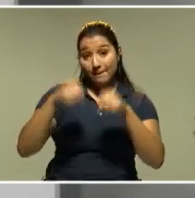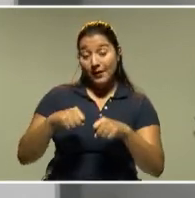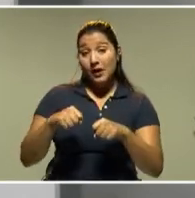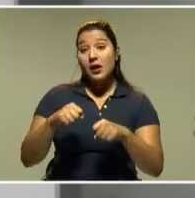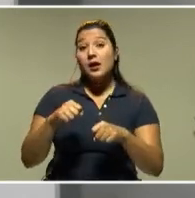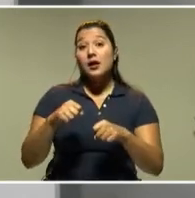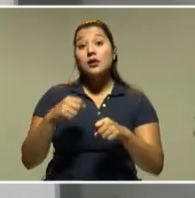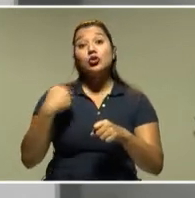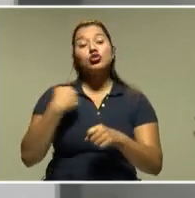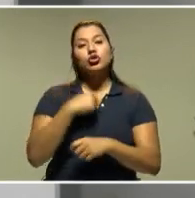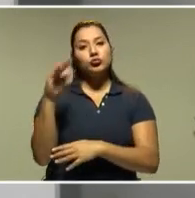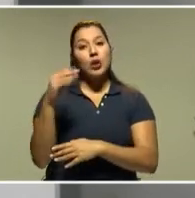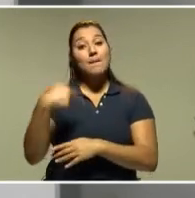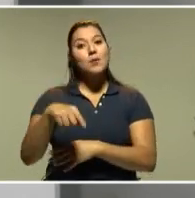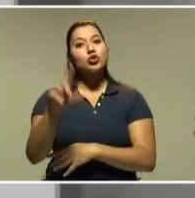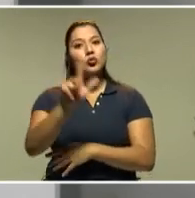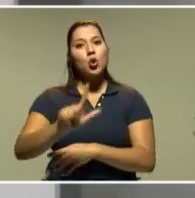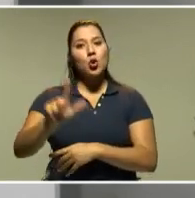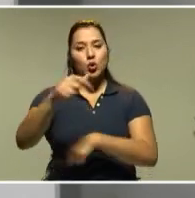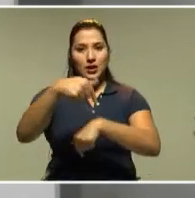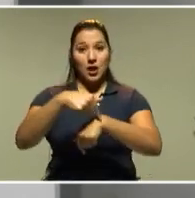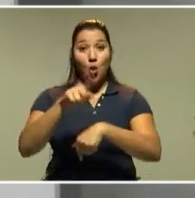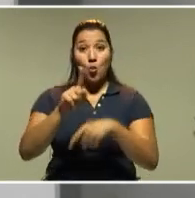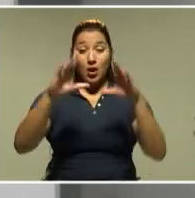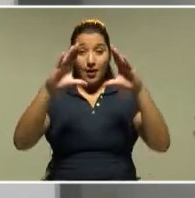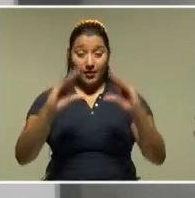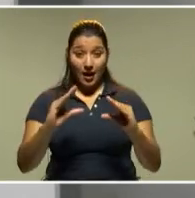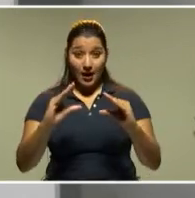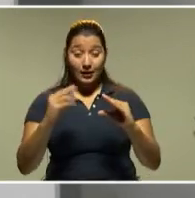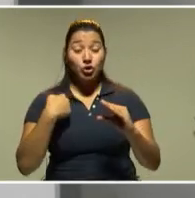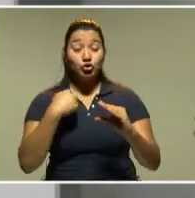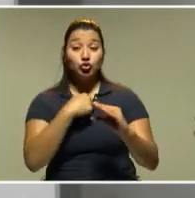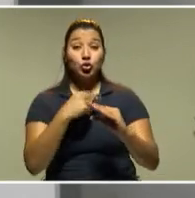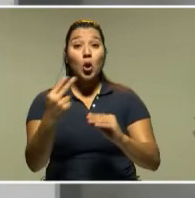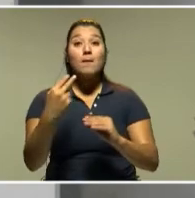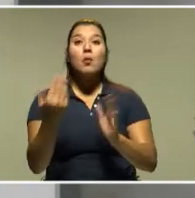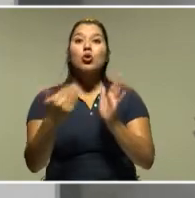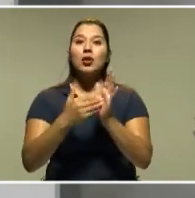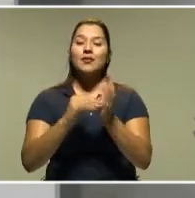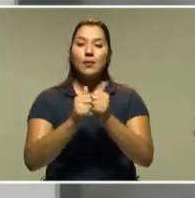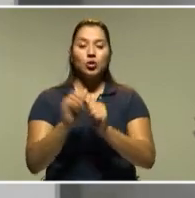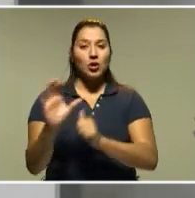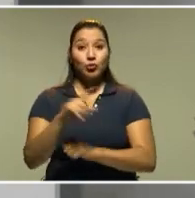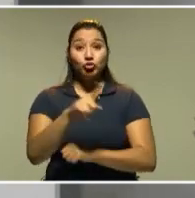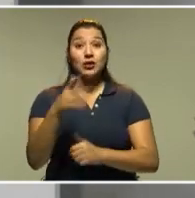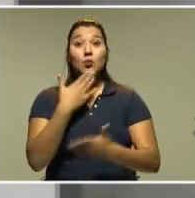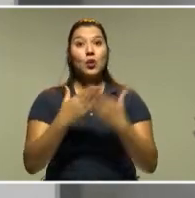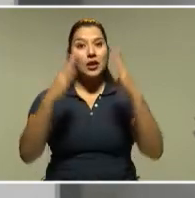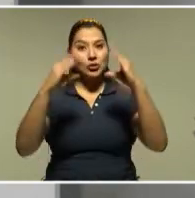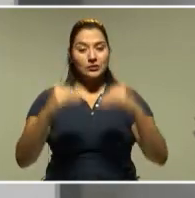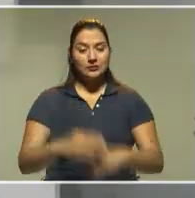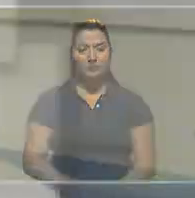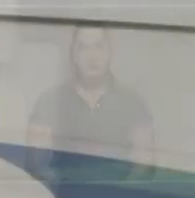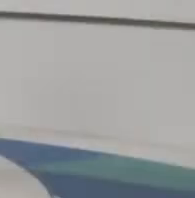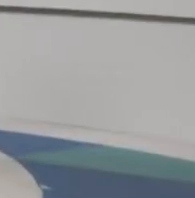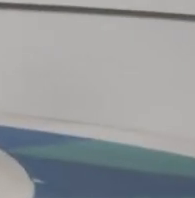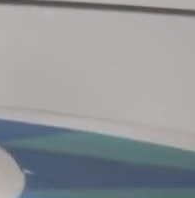nos despedimos y el próximo lunes a partir de la 1 de la tarde nos vemos por Deportiva Radio. Que pasen muy buenas noches.